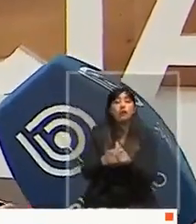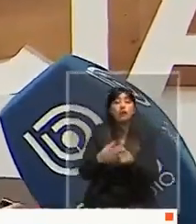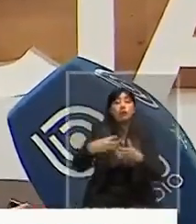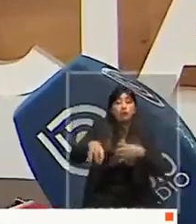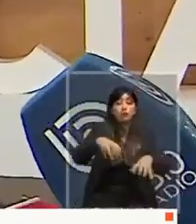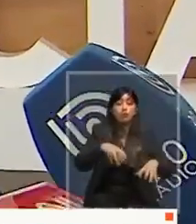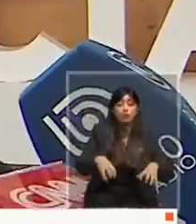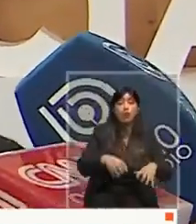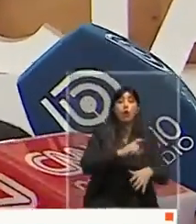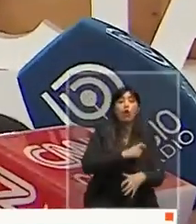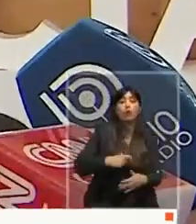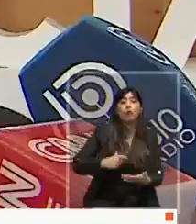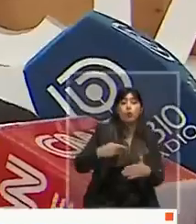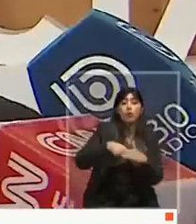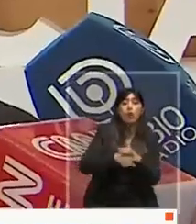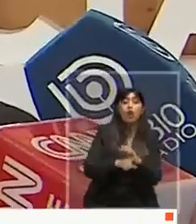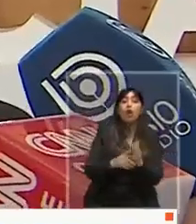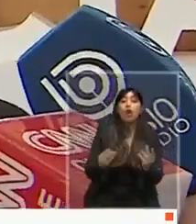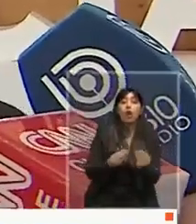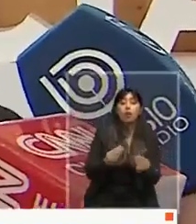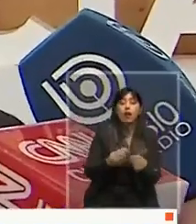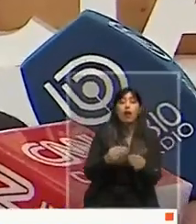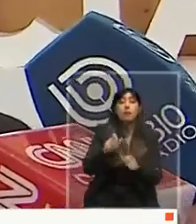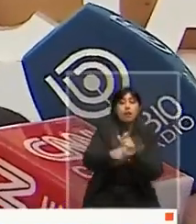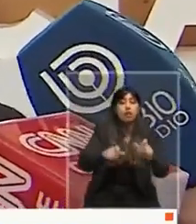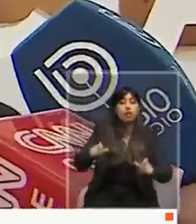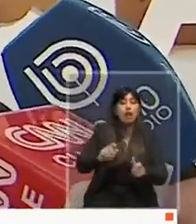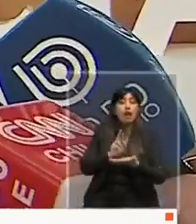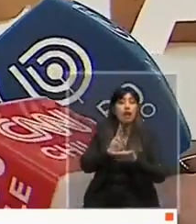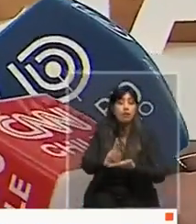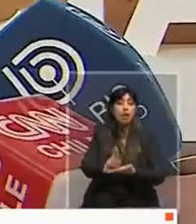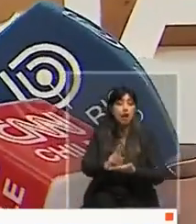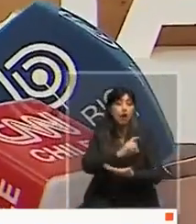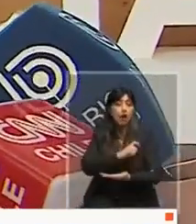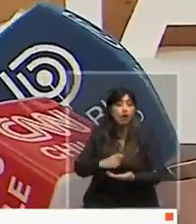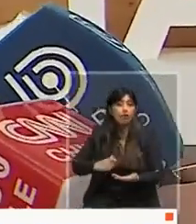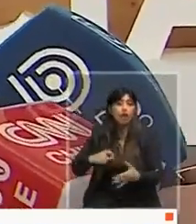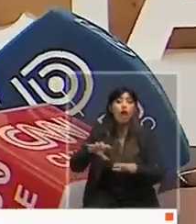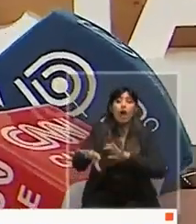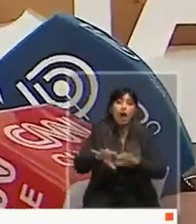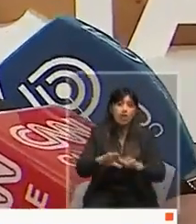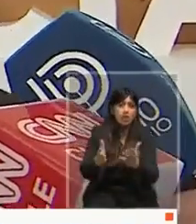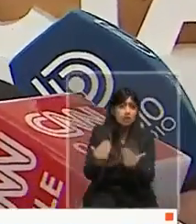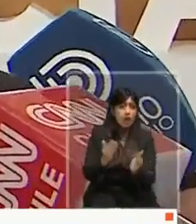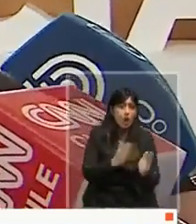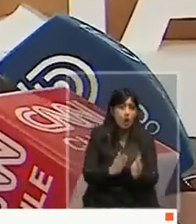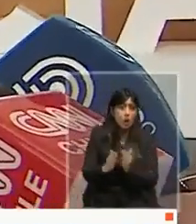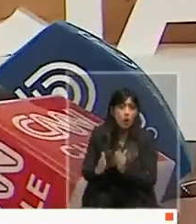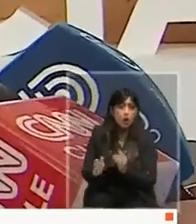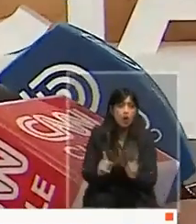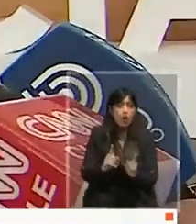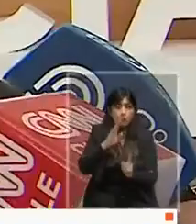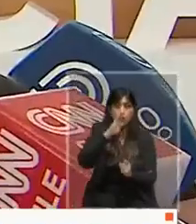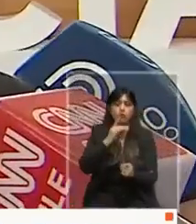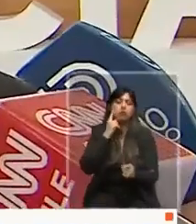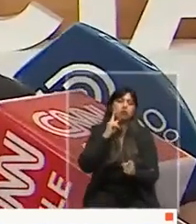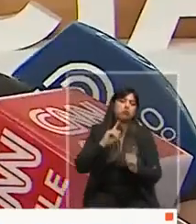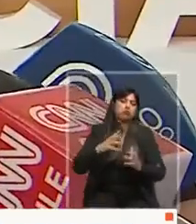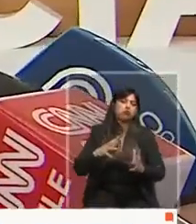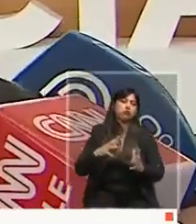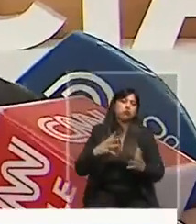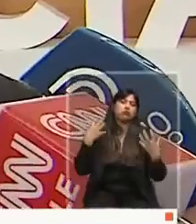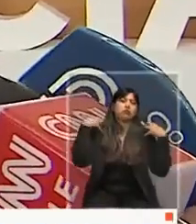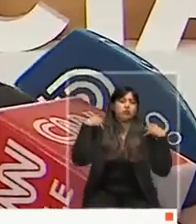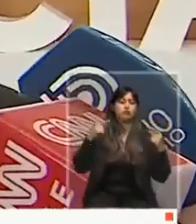y delegadas que cuando hay actividades donde puede haber requerimientos de orden público, tiene que estar a cargo de esas tareas y